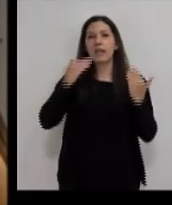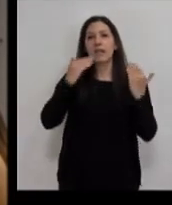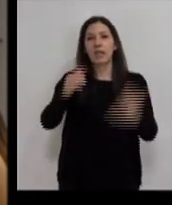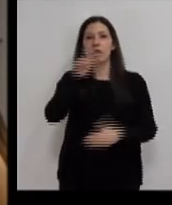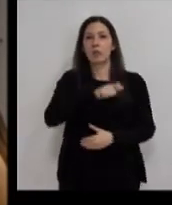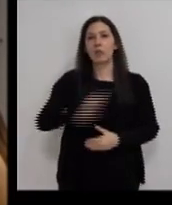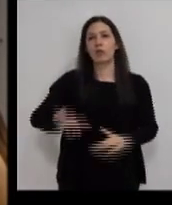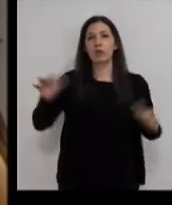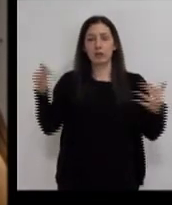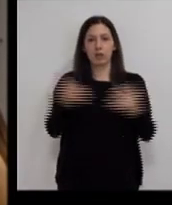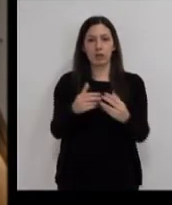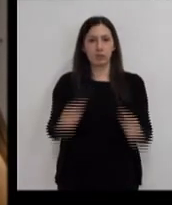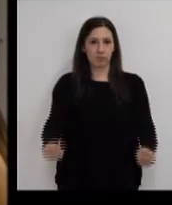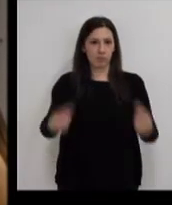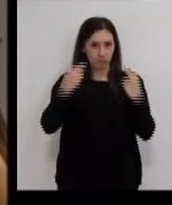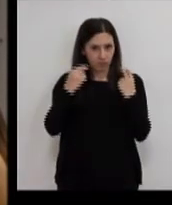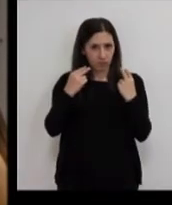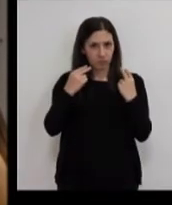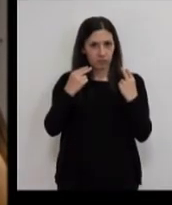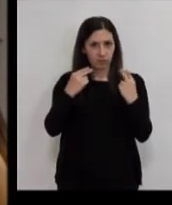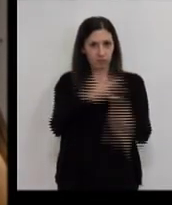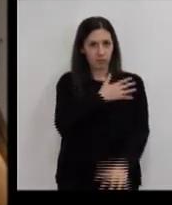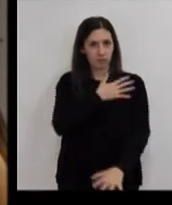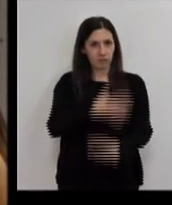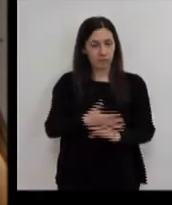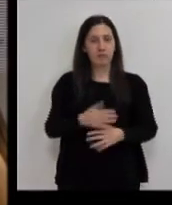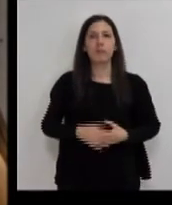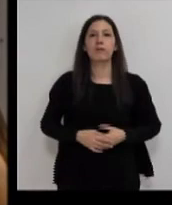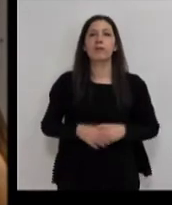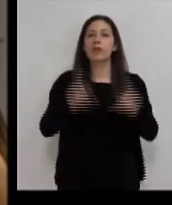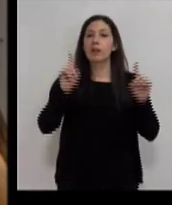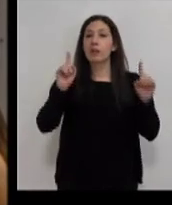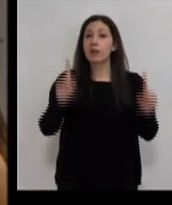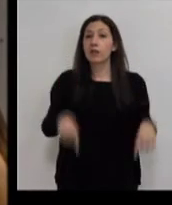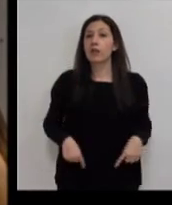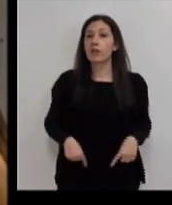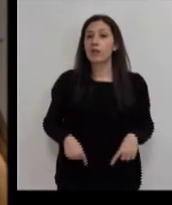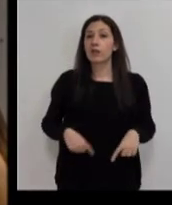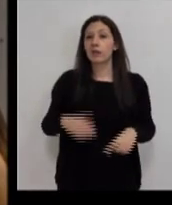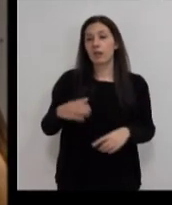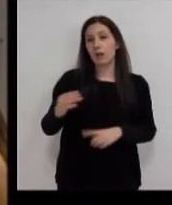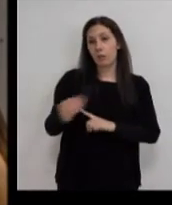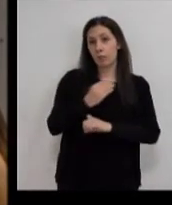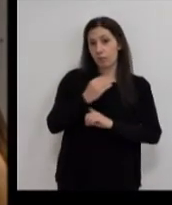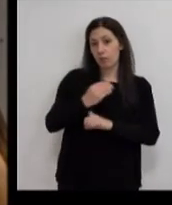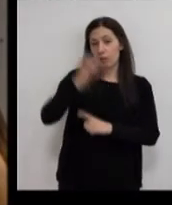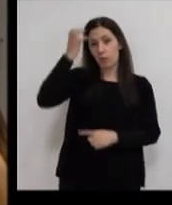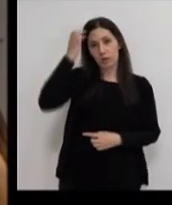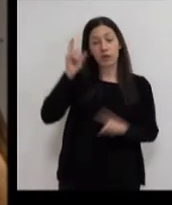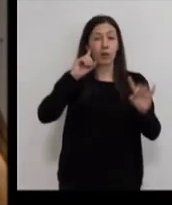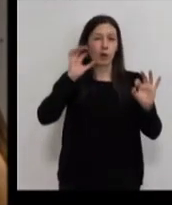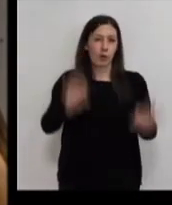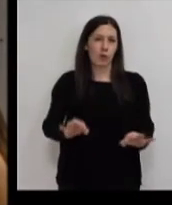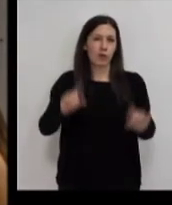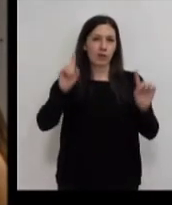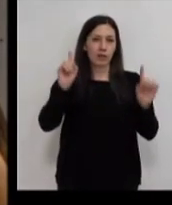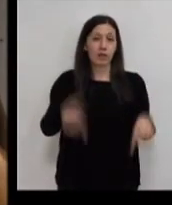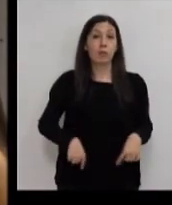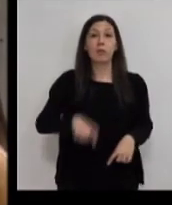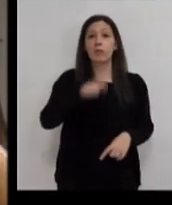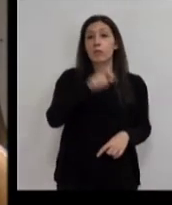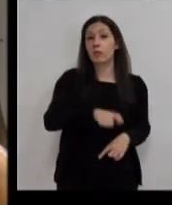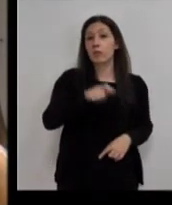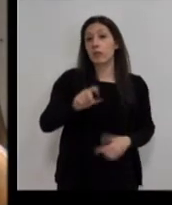también de nuevo las gracias a todos los internautas, a las personas que nos han estado viendo, también a